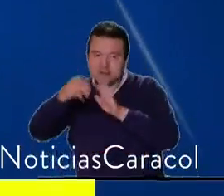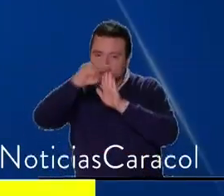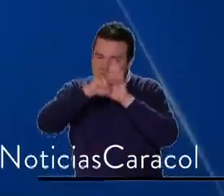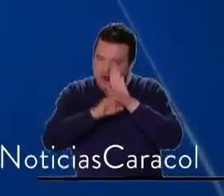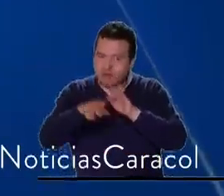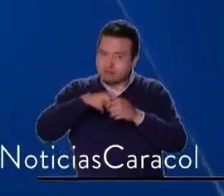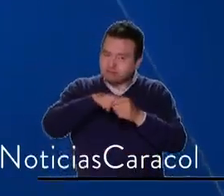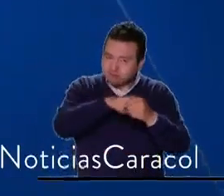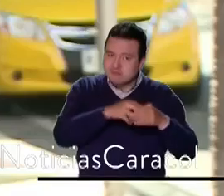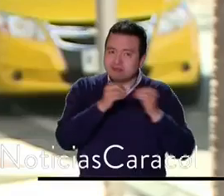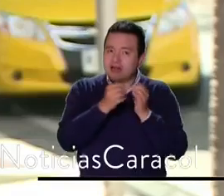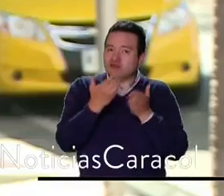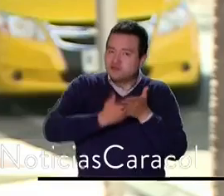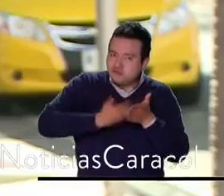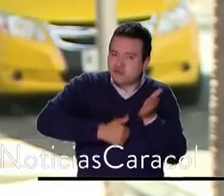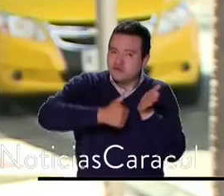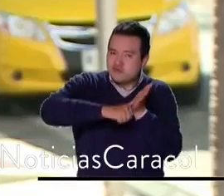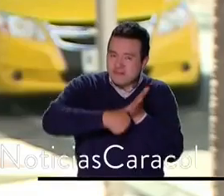movilizarse.